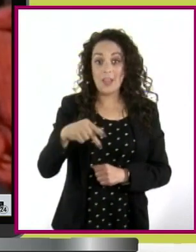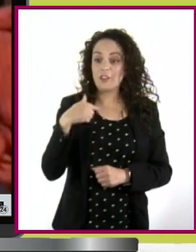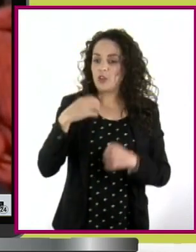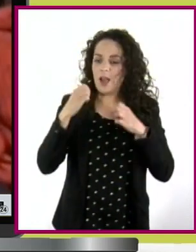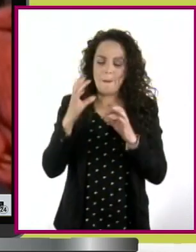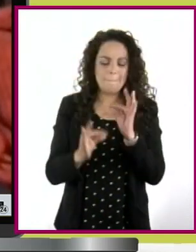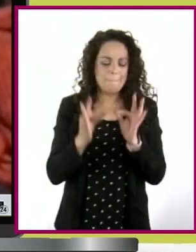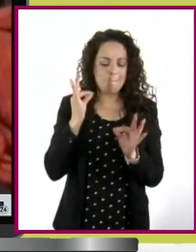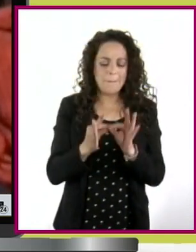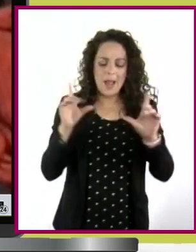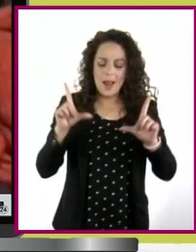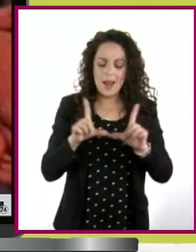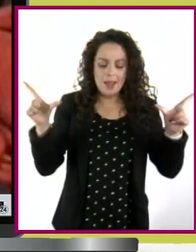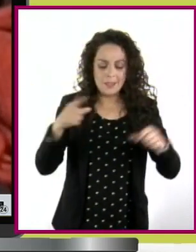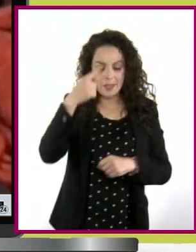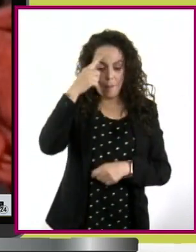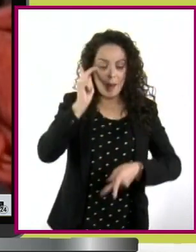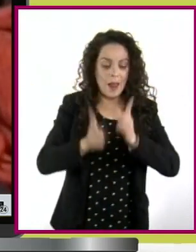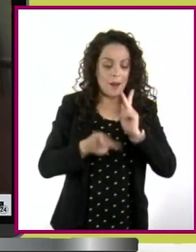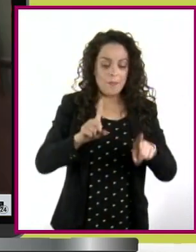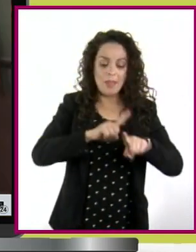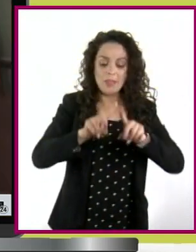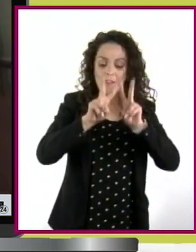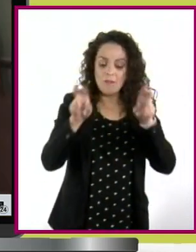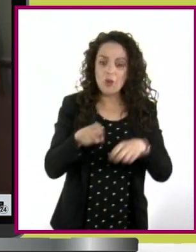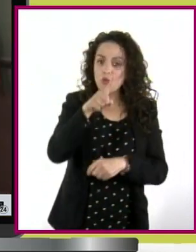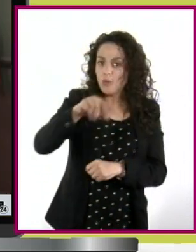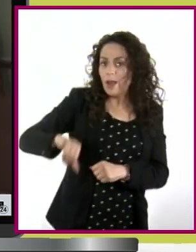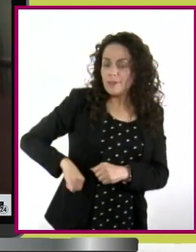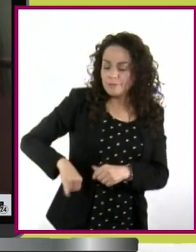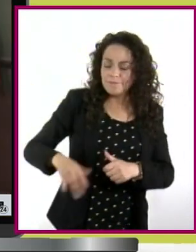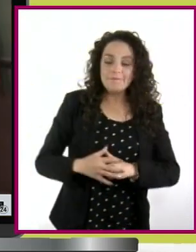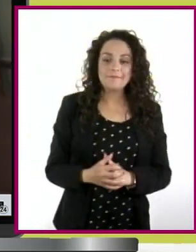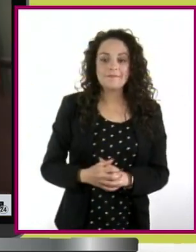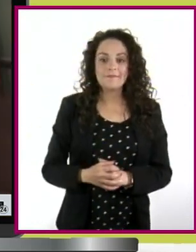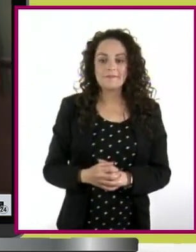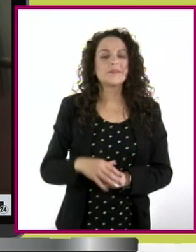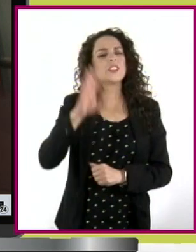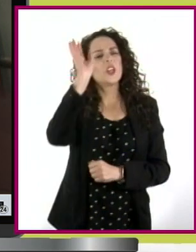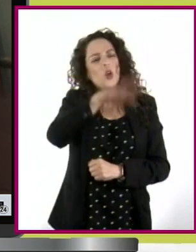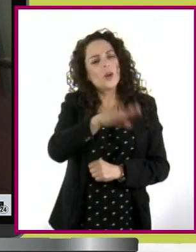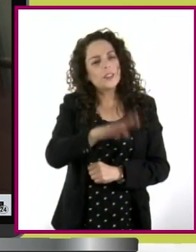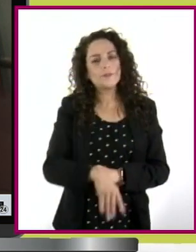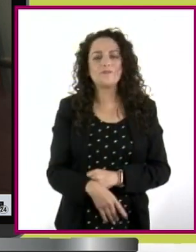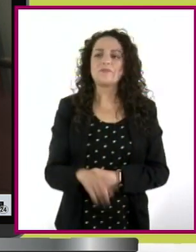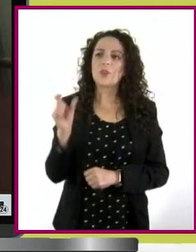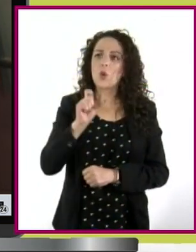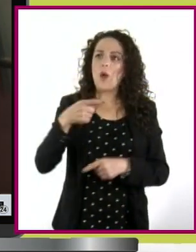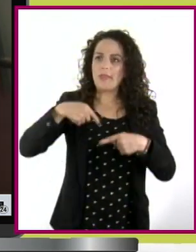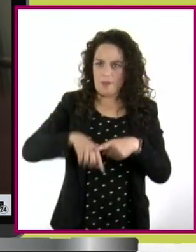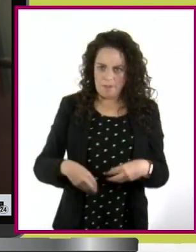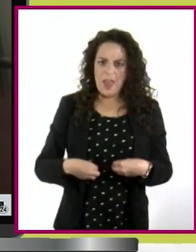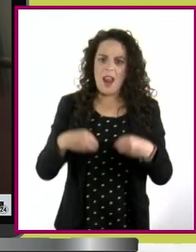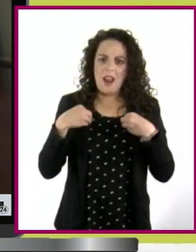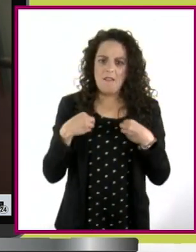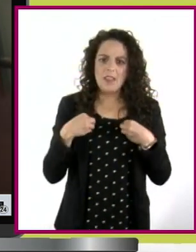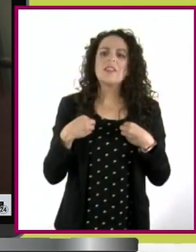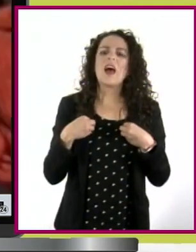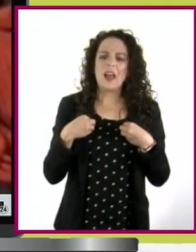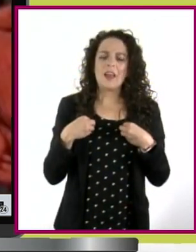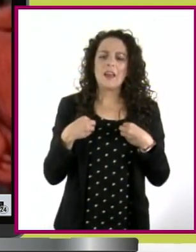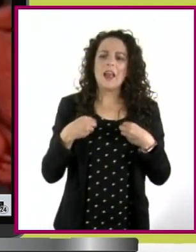súper puesta para conversar de los temas que ustedes quieran. Oye, ¿en qué momento de la vida iniciamos la comunicación interpersonal y